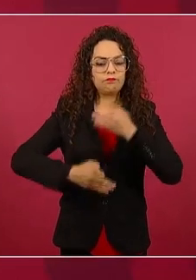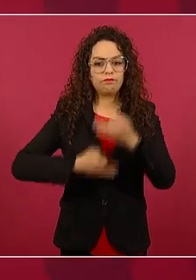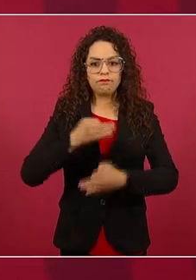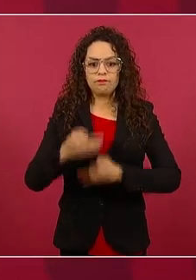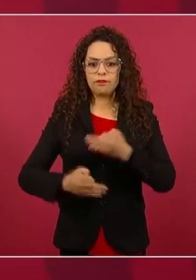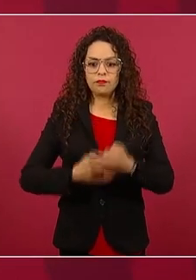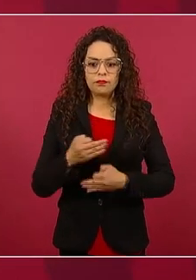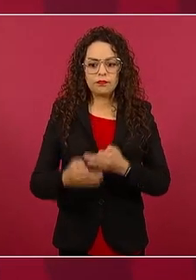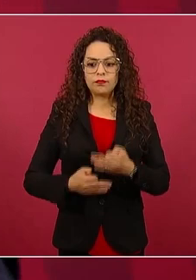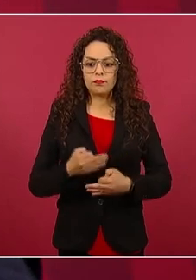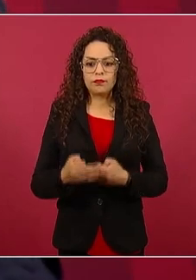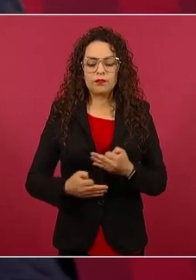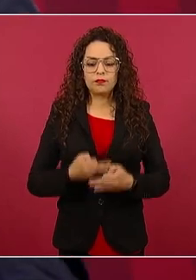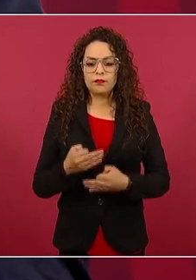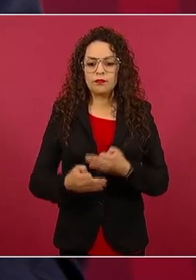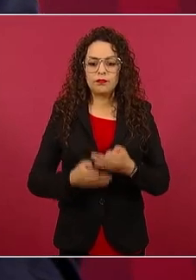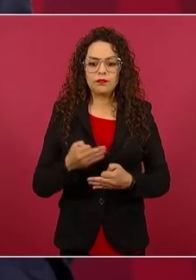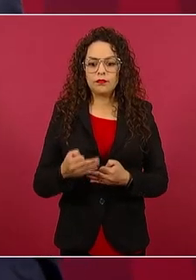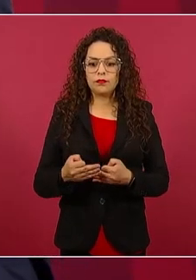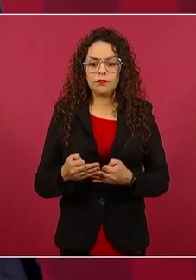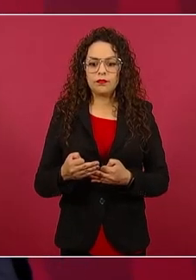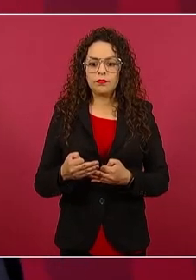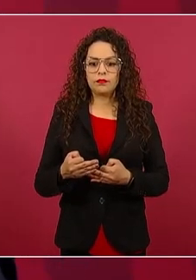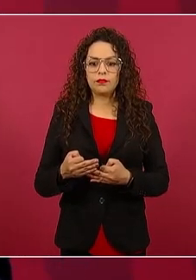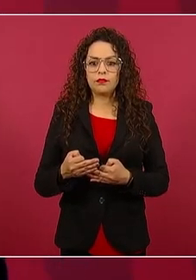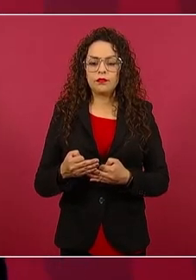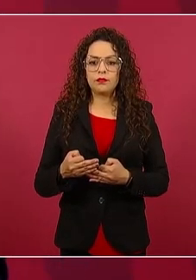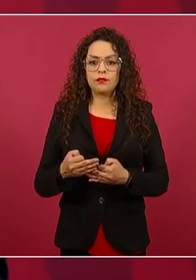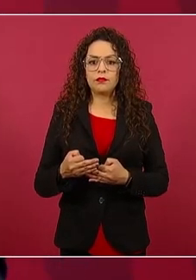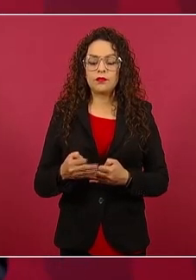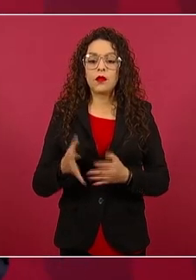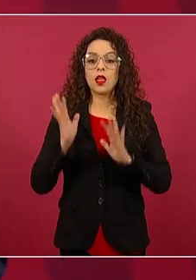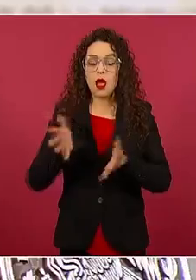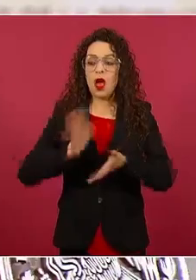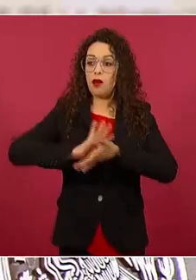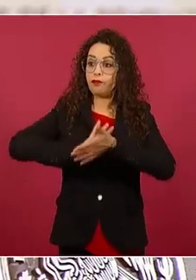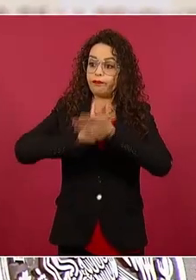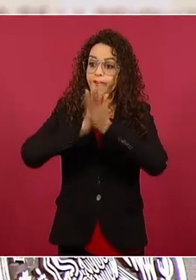que tienen también ciudadanía estadounidense,